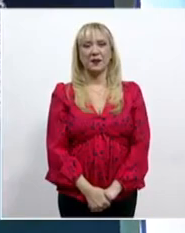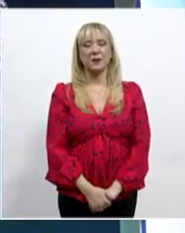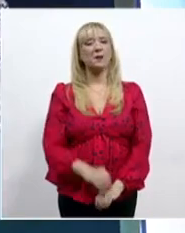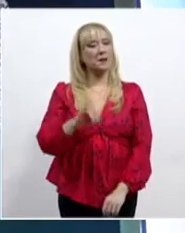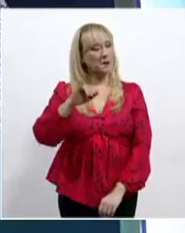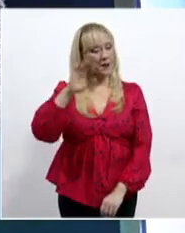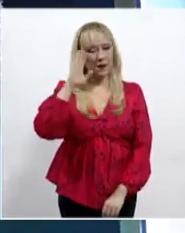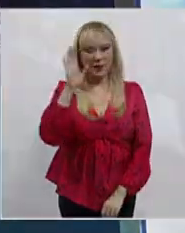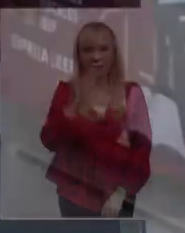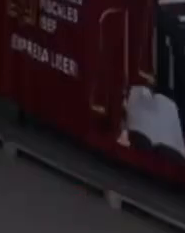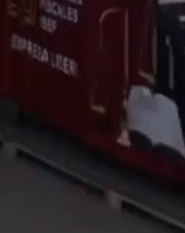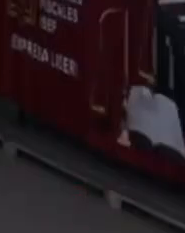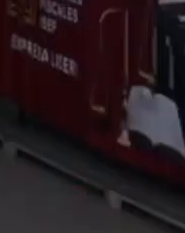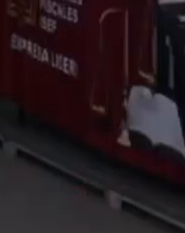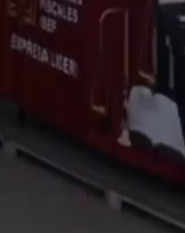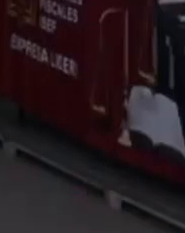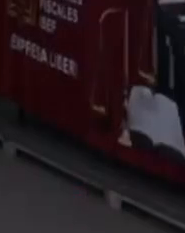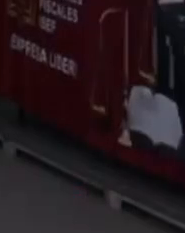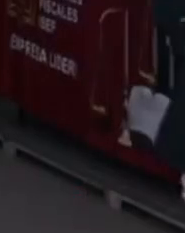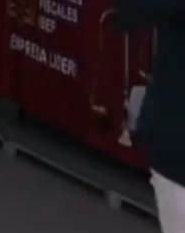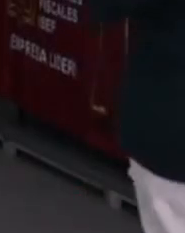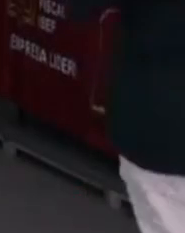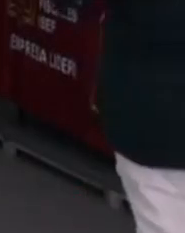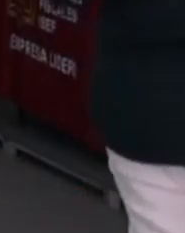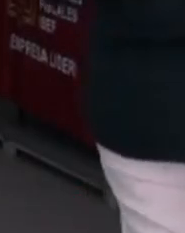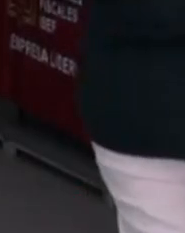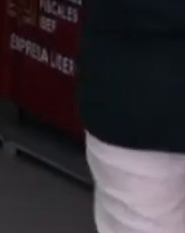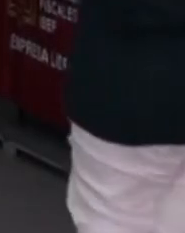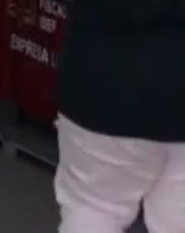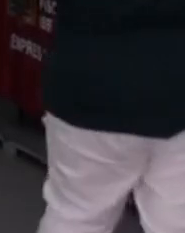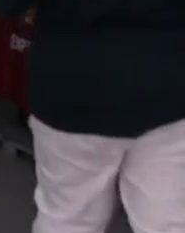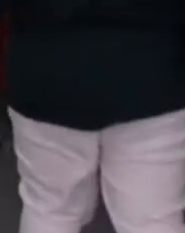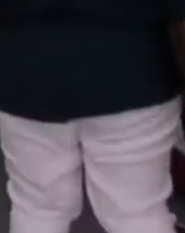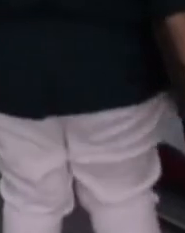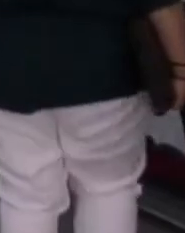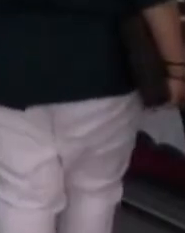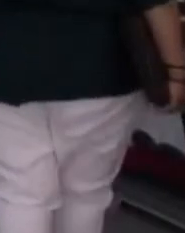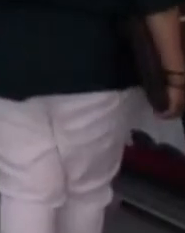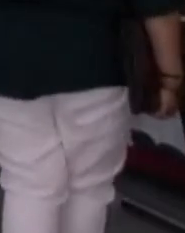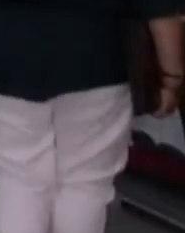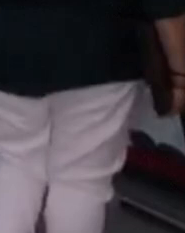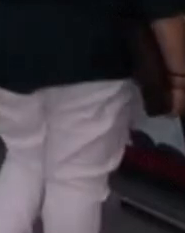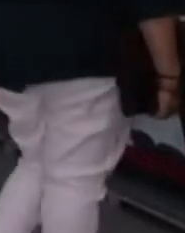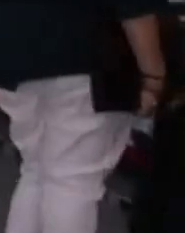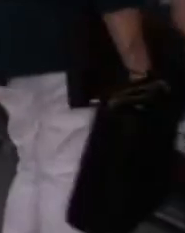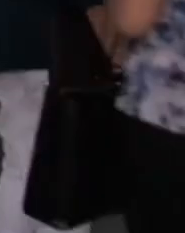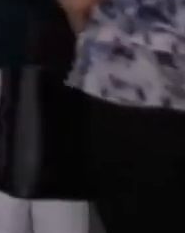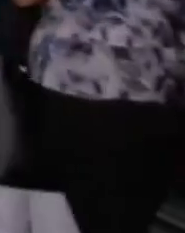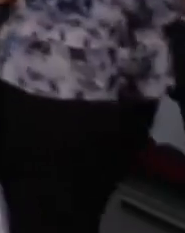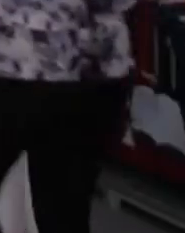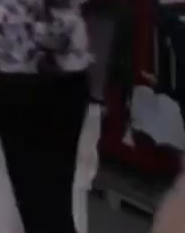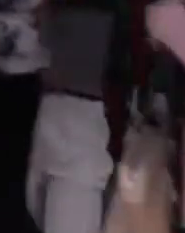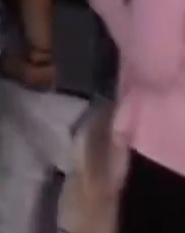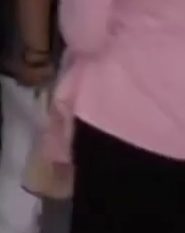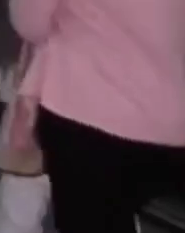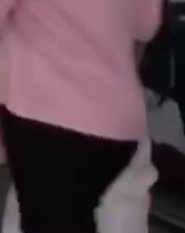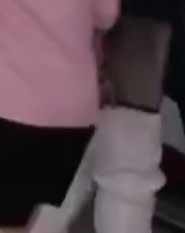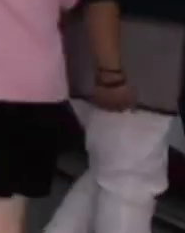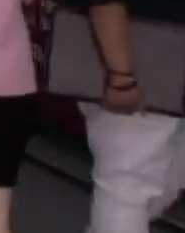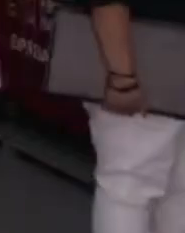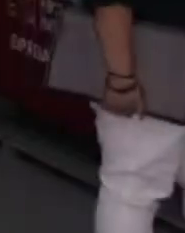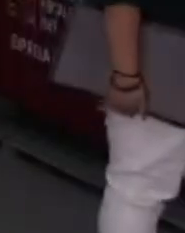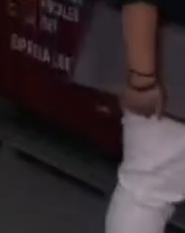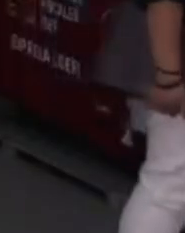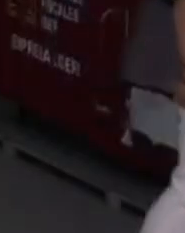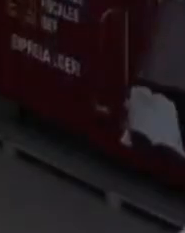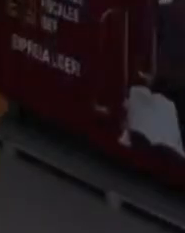¿qué tal? Los saludo desde el edificio Juan Guerra del Poder Judicial de la Ciudad de México, ubicado aquí en Niños Héroes número 132, en la